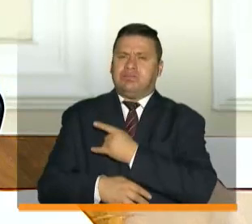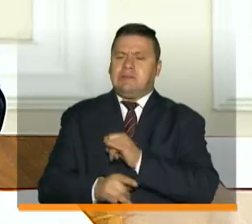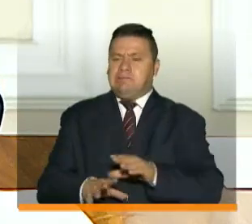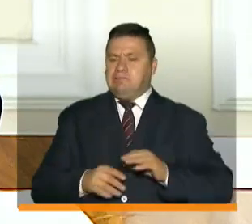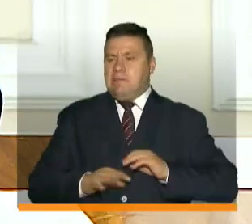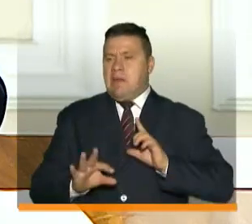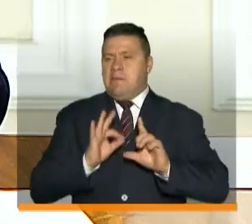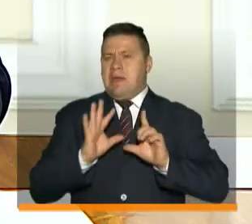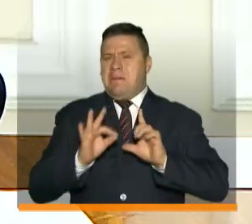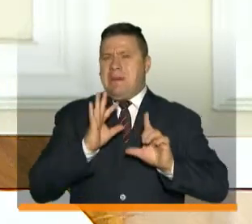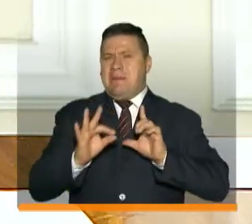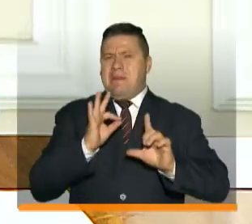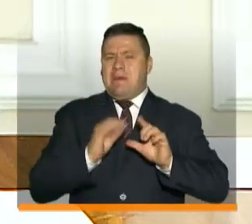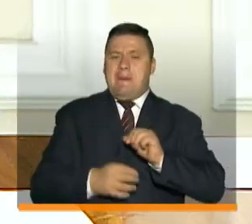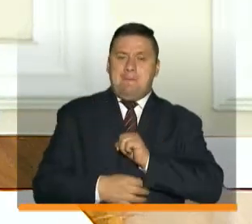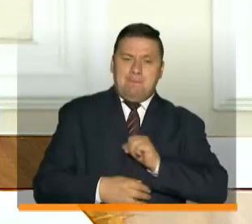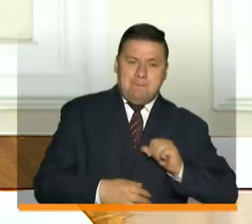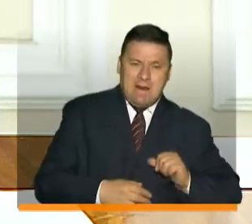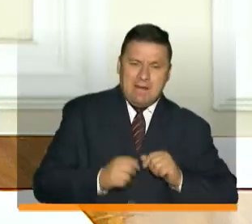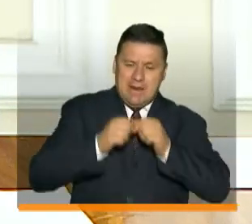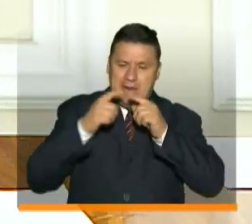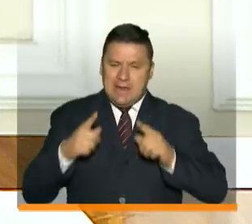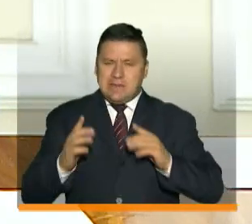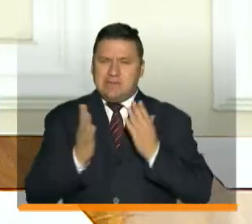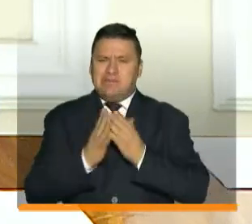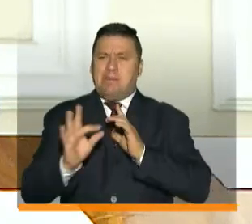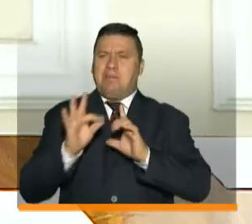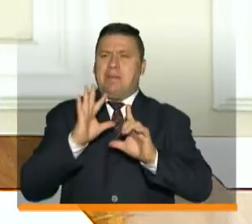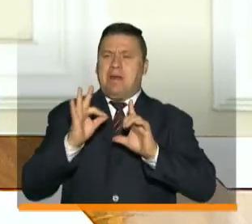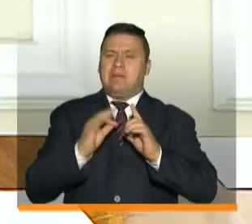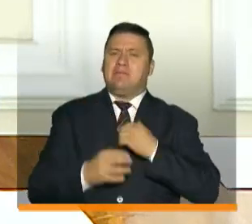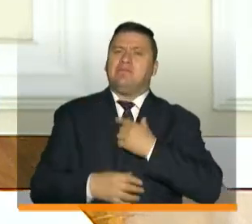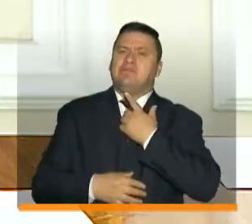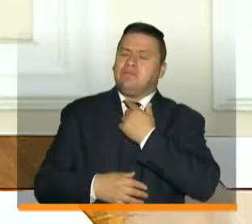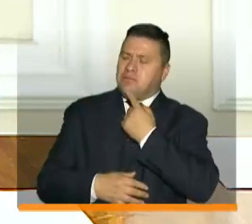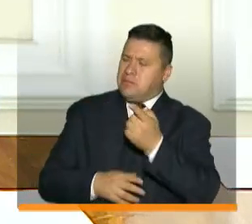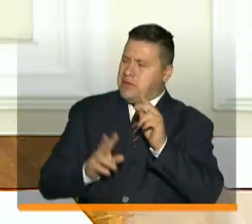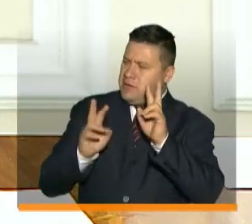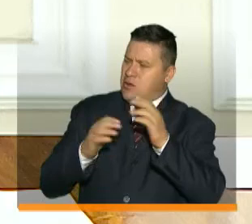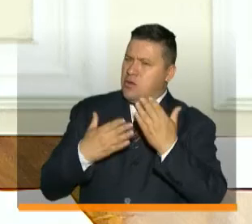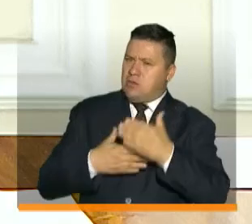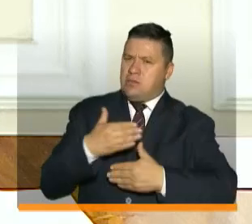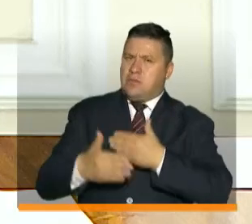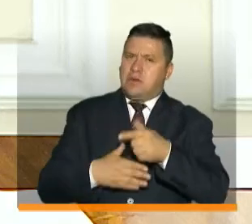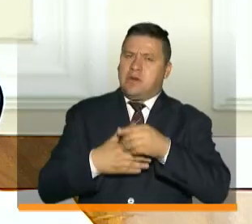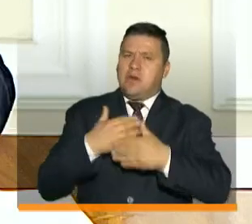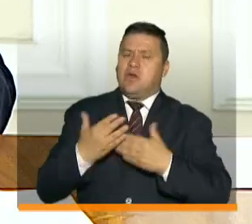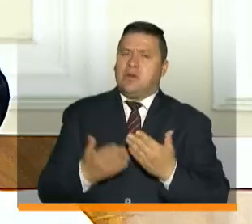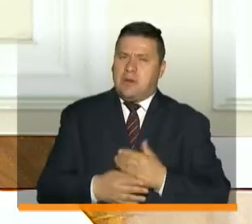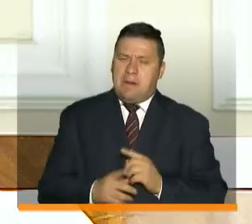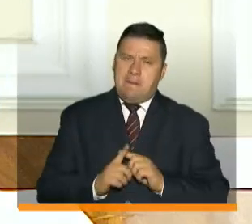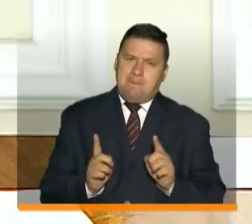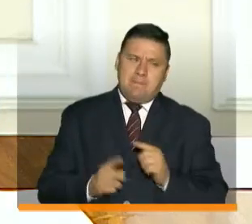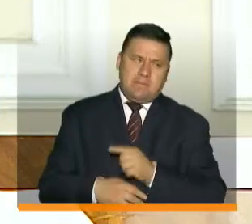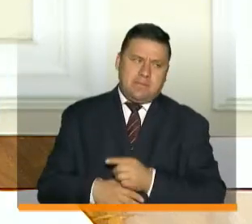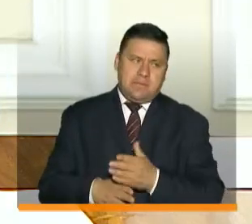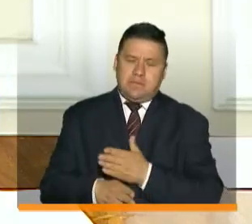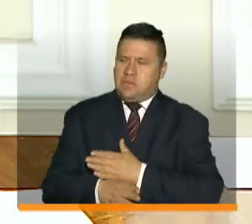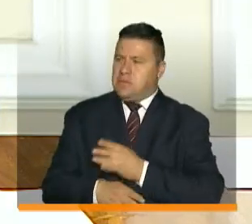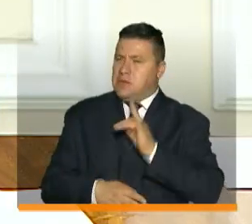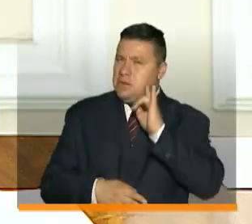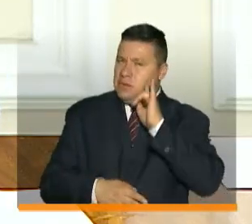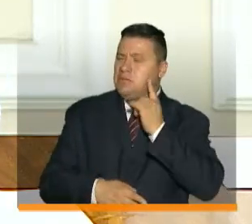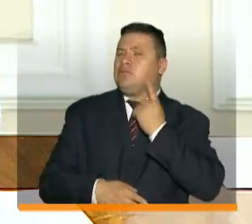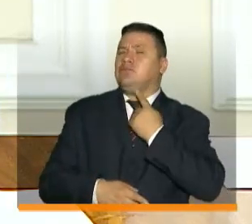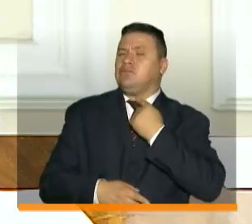universidades públicas y privadas que se suman a esta iniciativa y me gustaría que habláramos también de cómo avanza este proceso, pero de pronto antes de